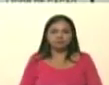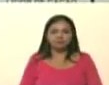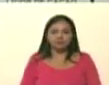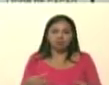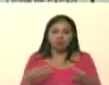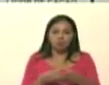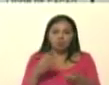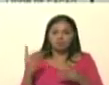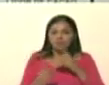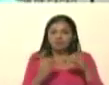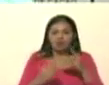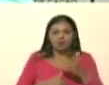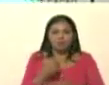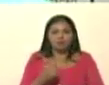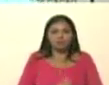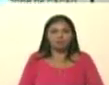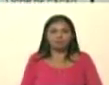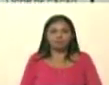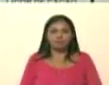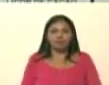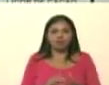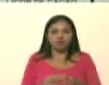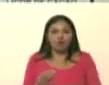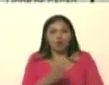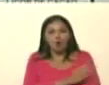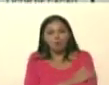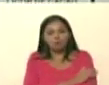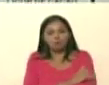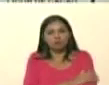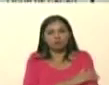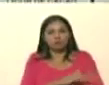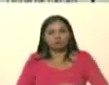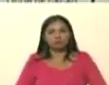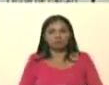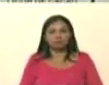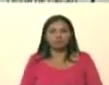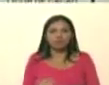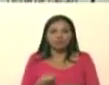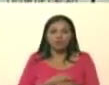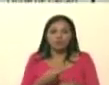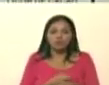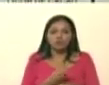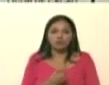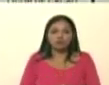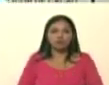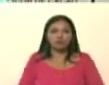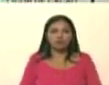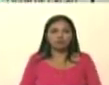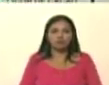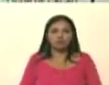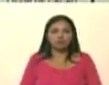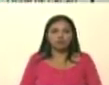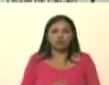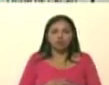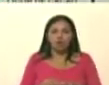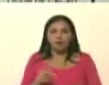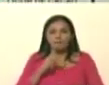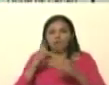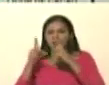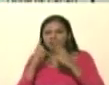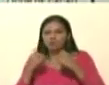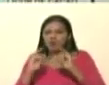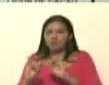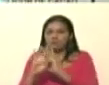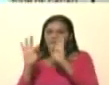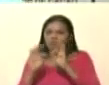de diálogo con las oposiciones con el gobierno en el campo político pues